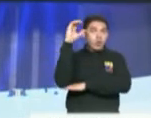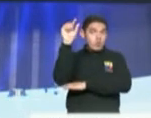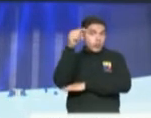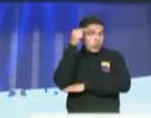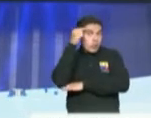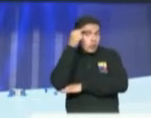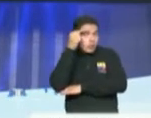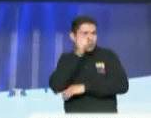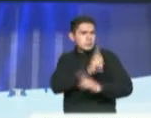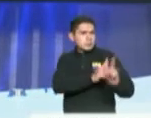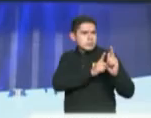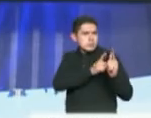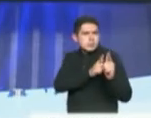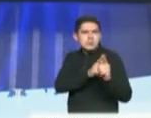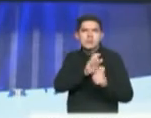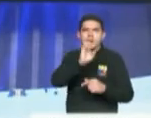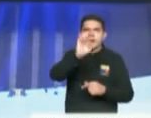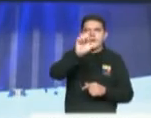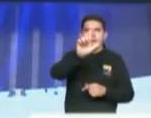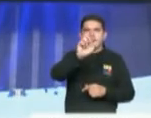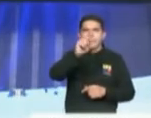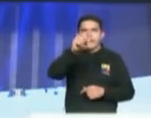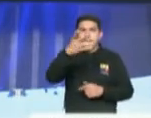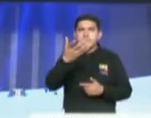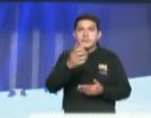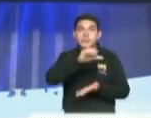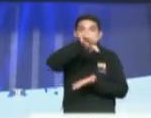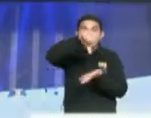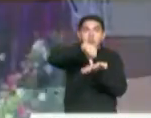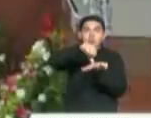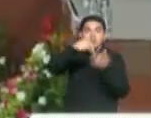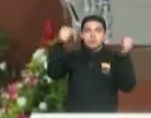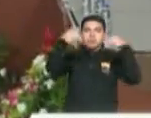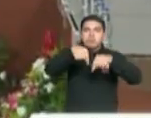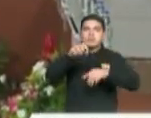de ln la sede será aquí